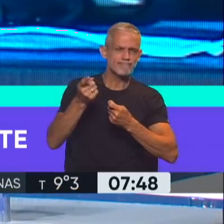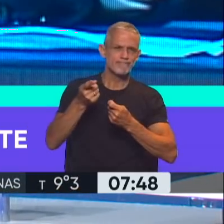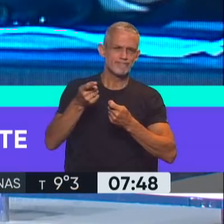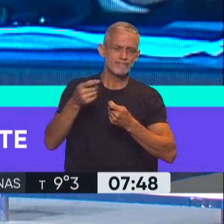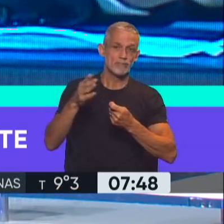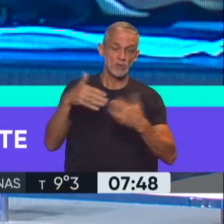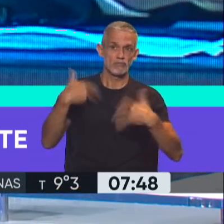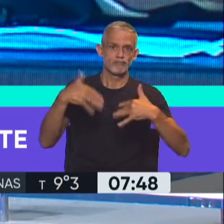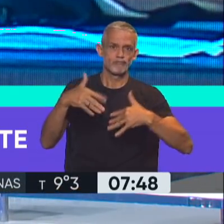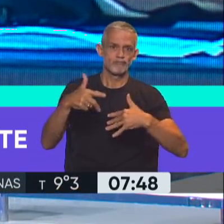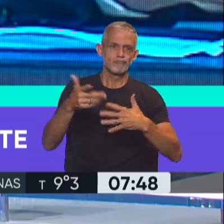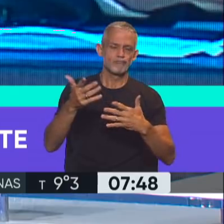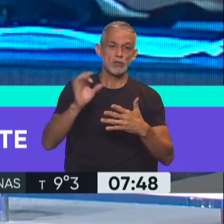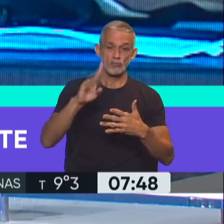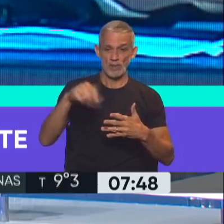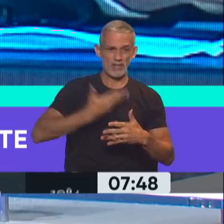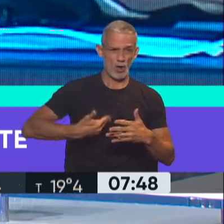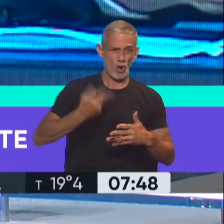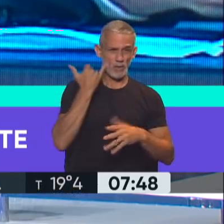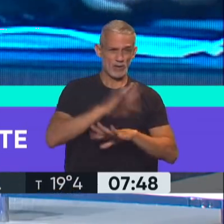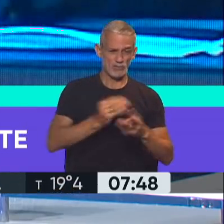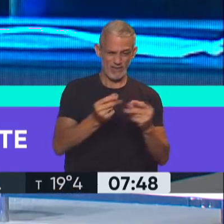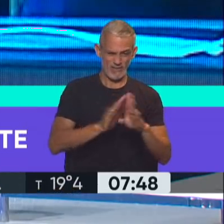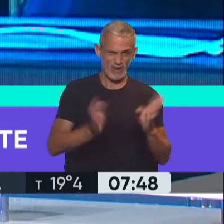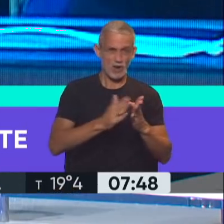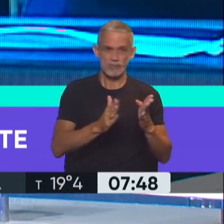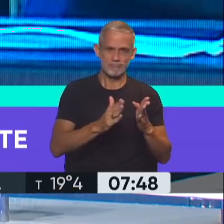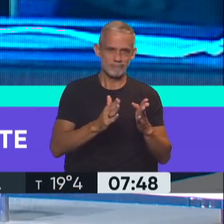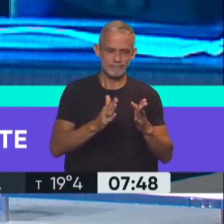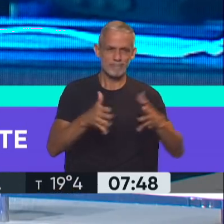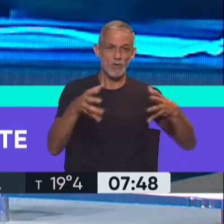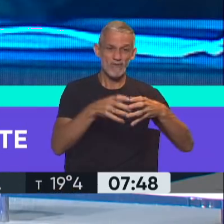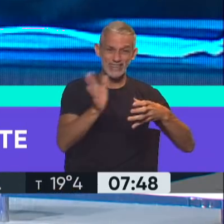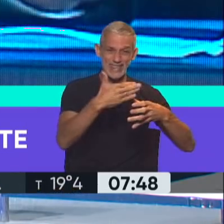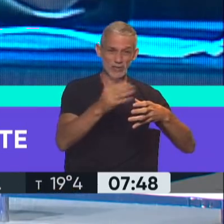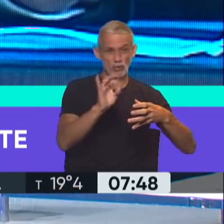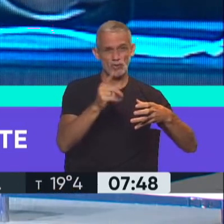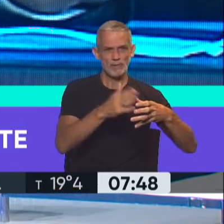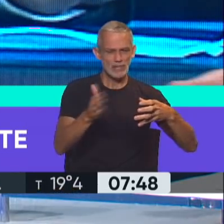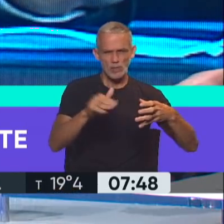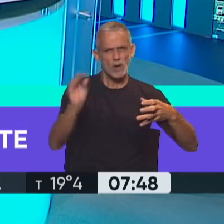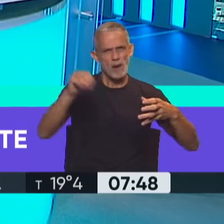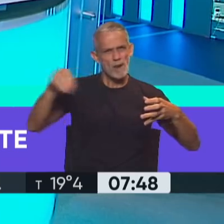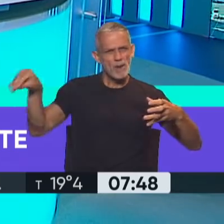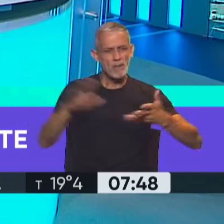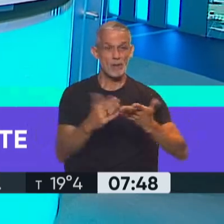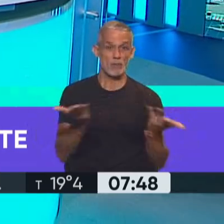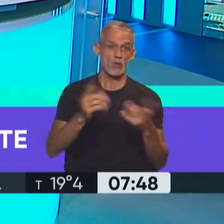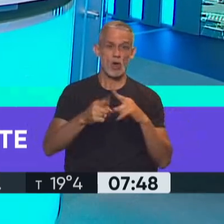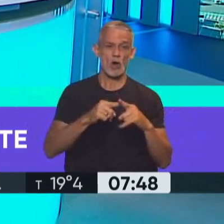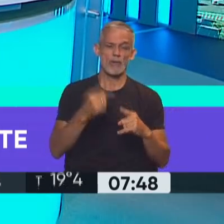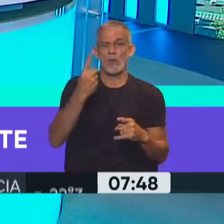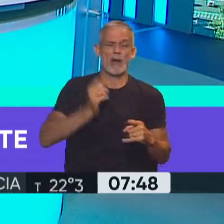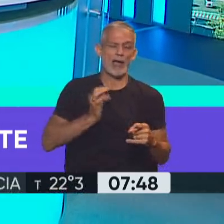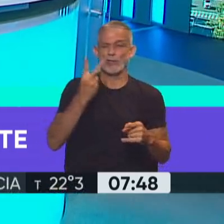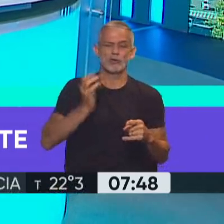trascender dijo el propio presidente va a trascender la gestión del frente de todos en el gobierno nacional es un acuerdo que se pueda sellar en uno o